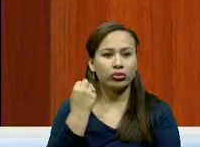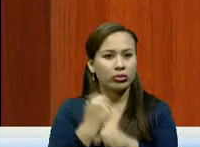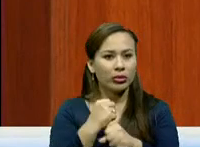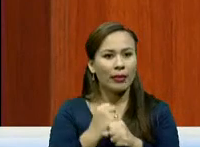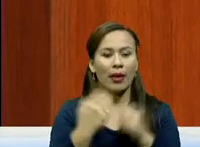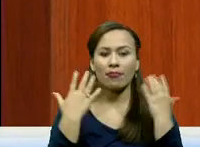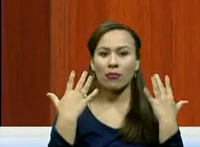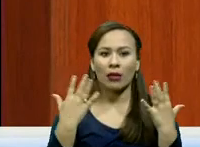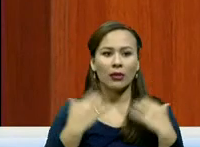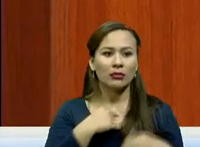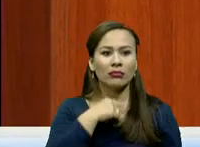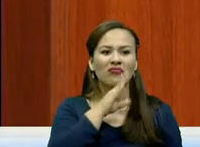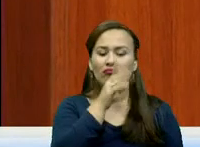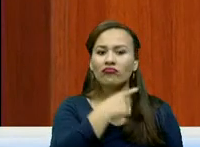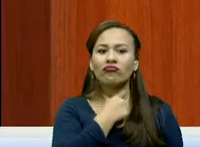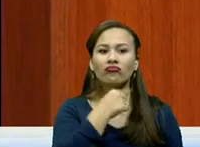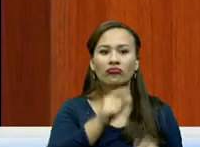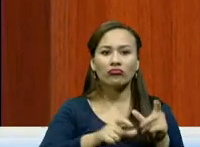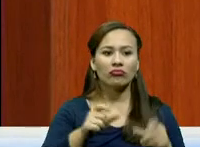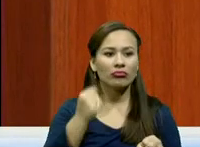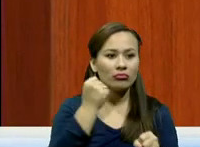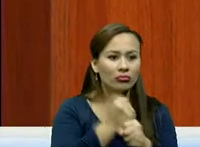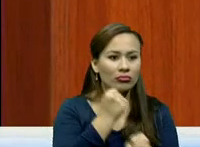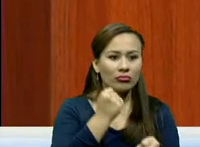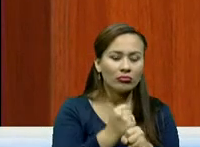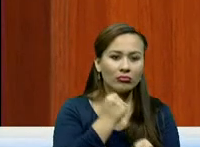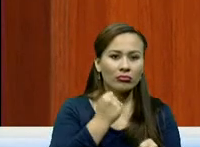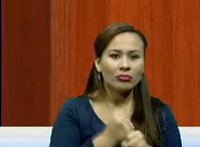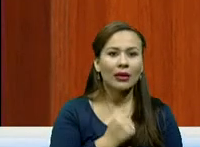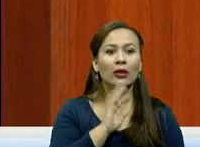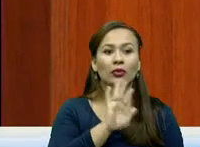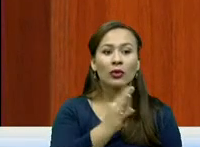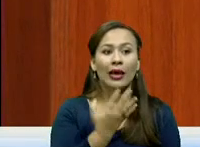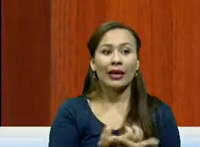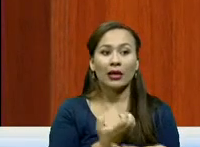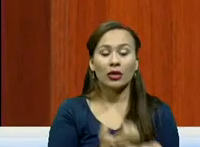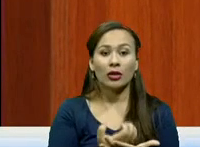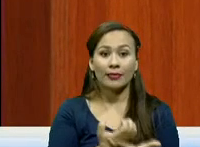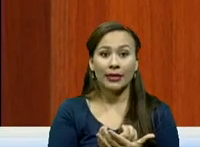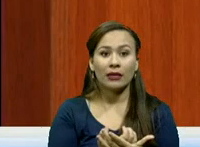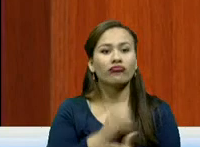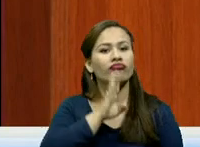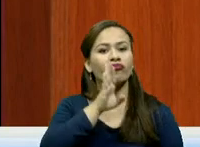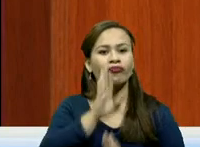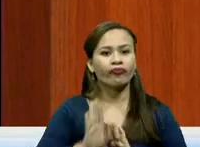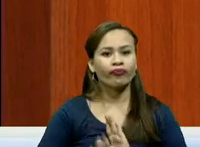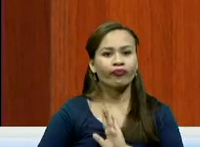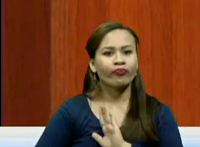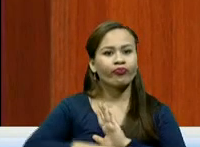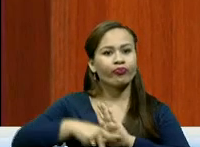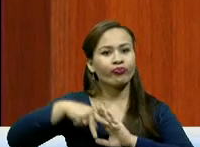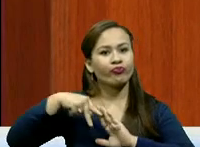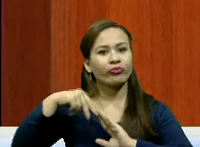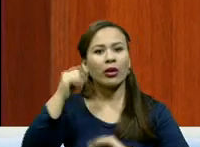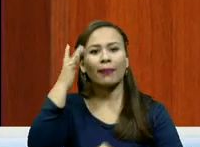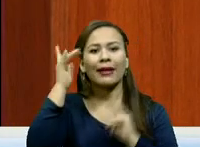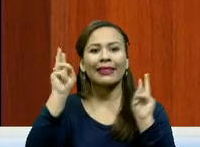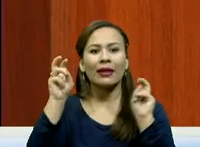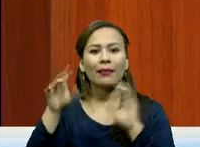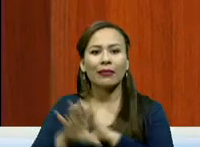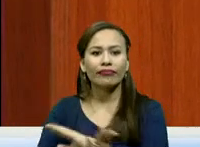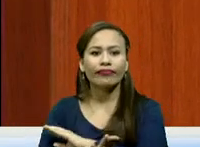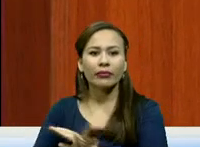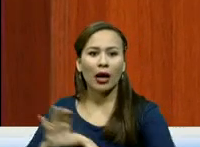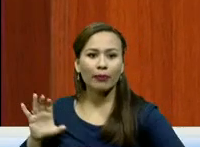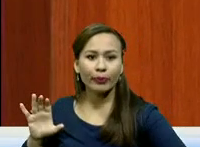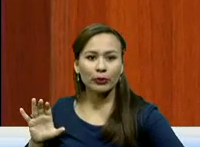artesanal, y que específicamente su economía se basa en la producción agraria, ¿no? Además de eso,